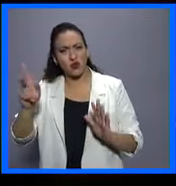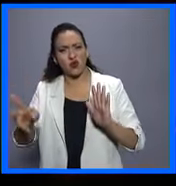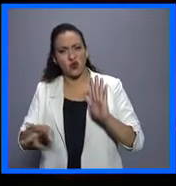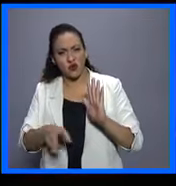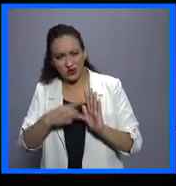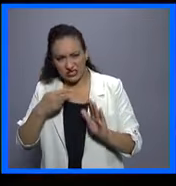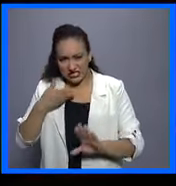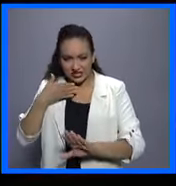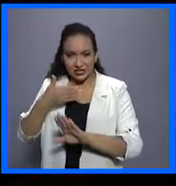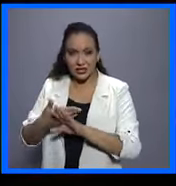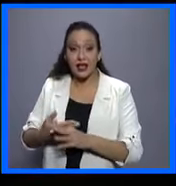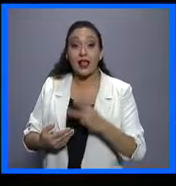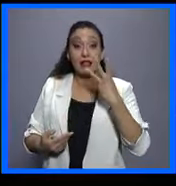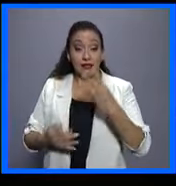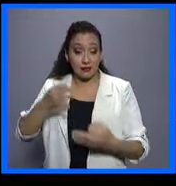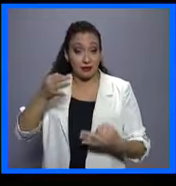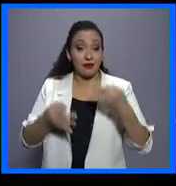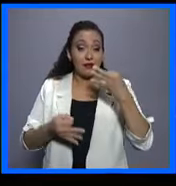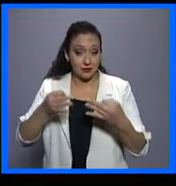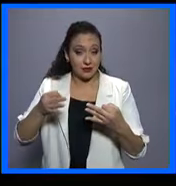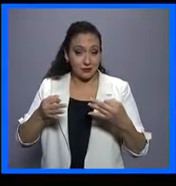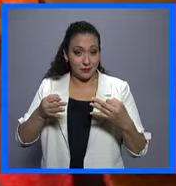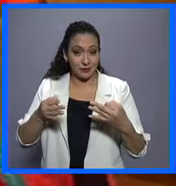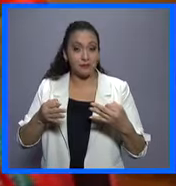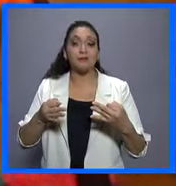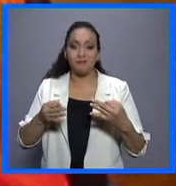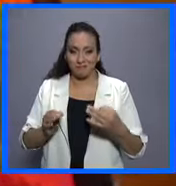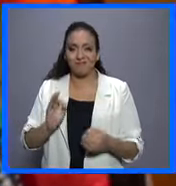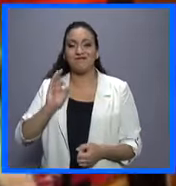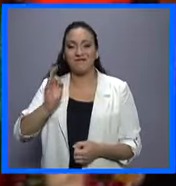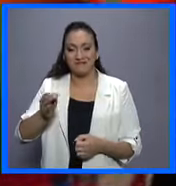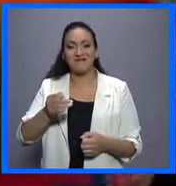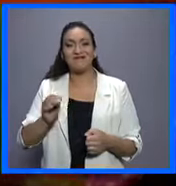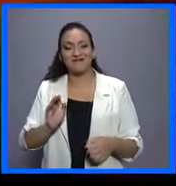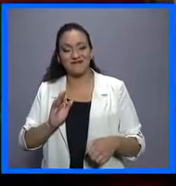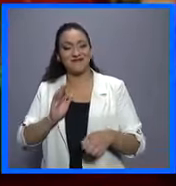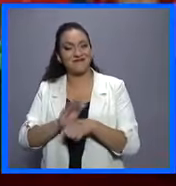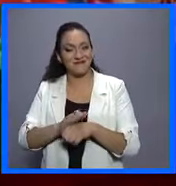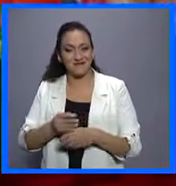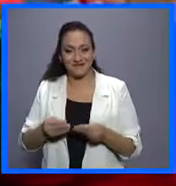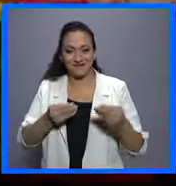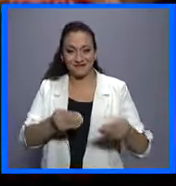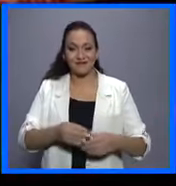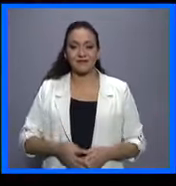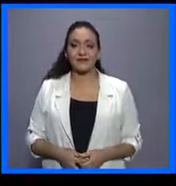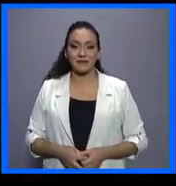de queja, 3 tribunales colegiados han otorgado la suspensión definitiva.